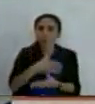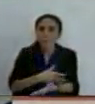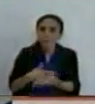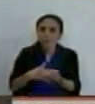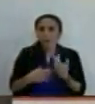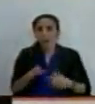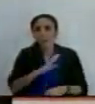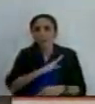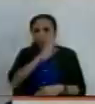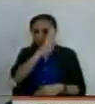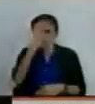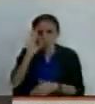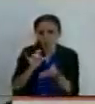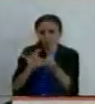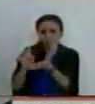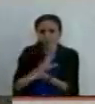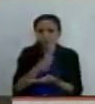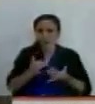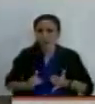Diosdado Cabello y deportado a su hija.